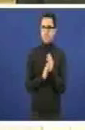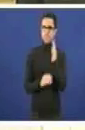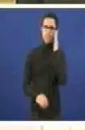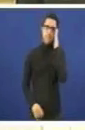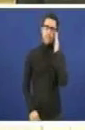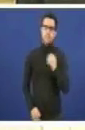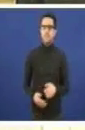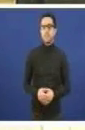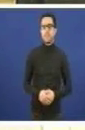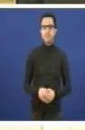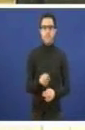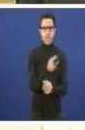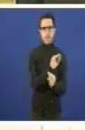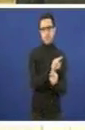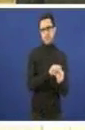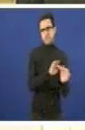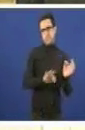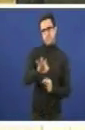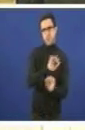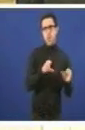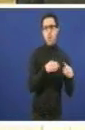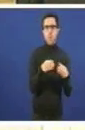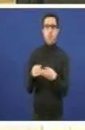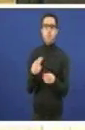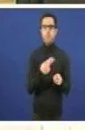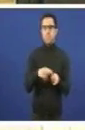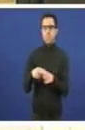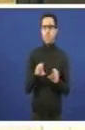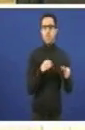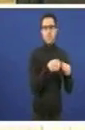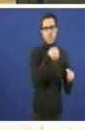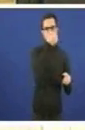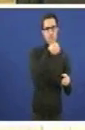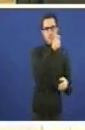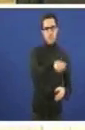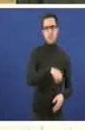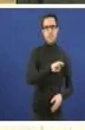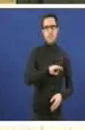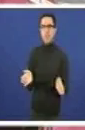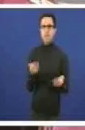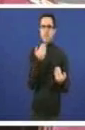intervención dos grupos parlamentarios polo grupo parlamentario socialista tenga a palabra a señora sexta yo doce